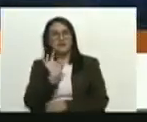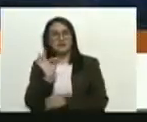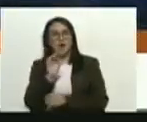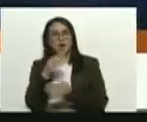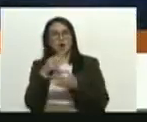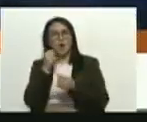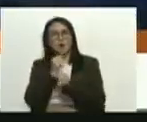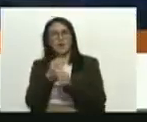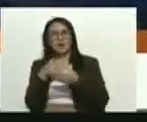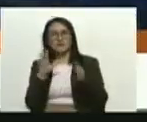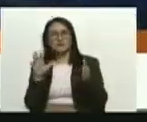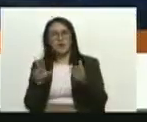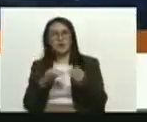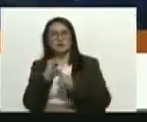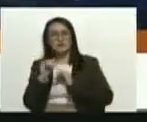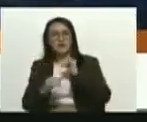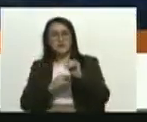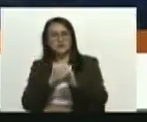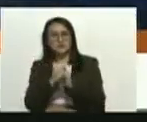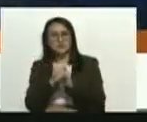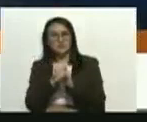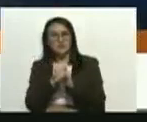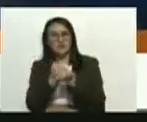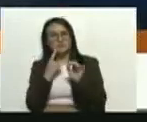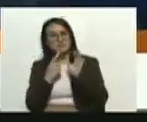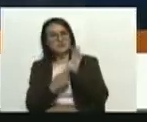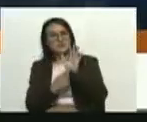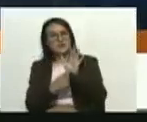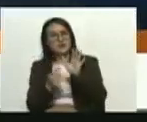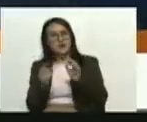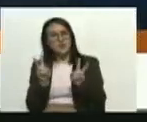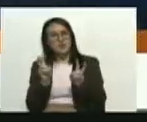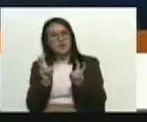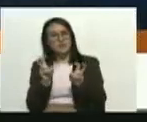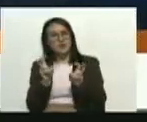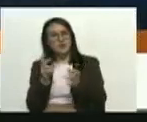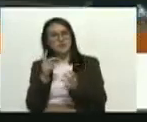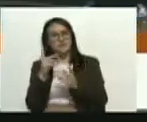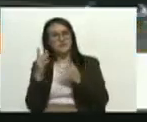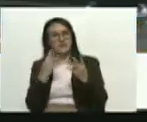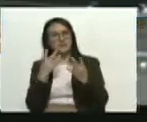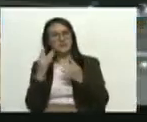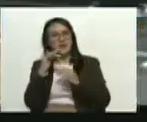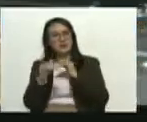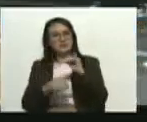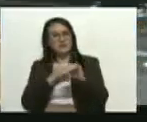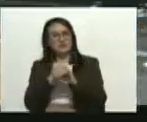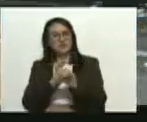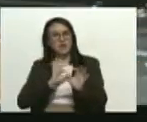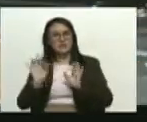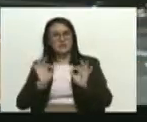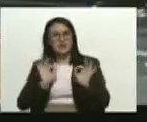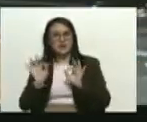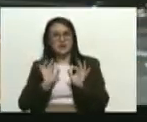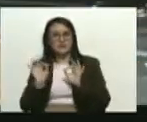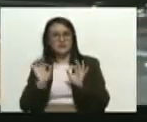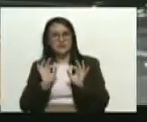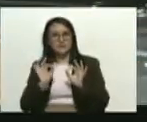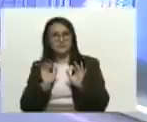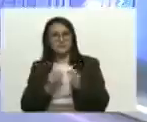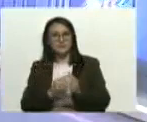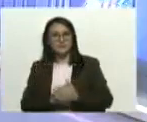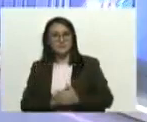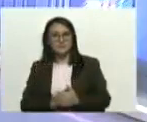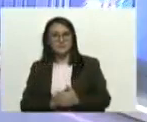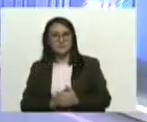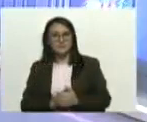obras nacionales e internacionales que se presentarán durante esta nueva edición del Festival Internacional de Teatro Progresista.